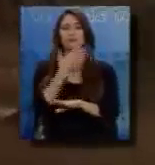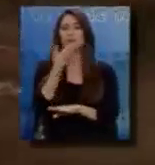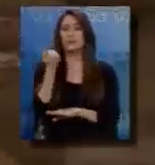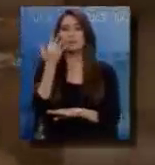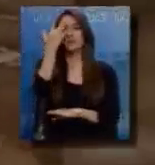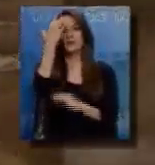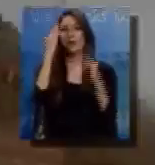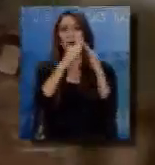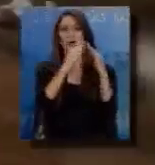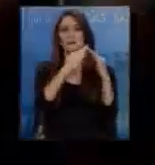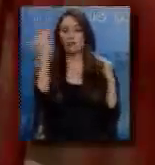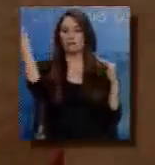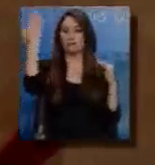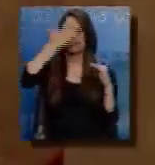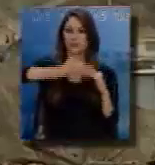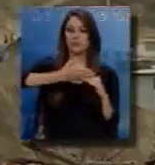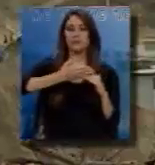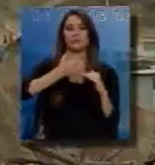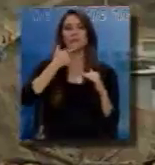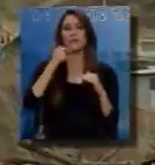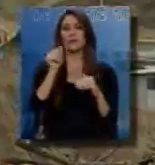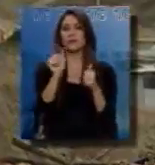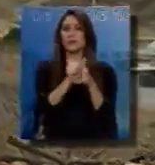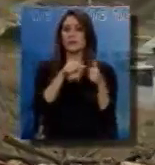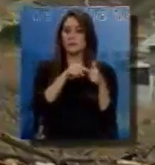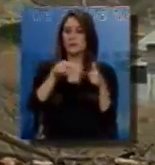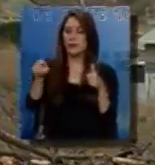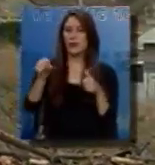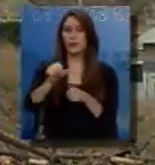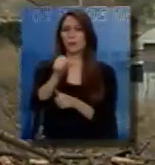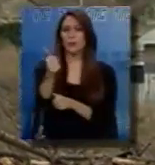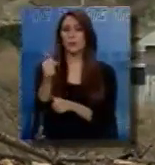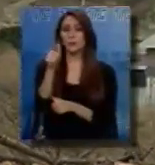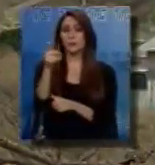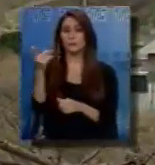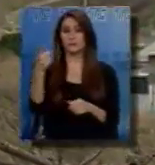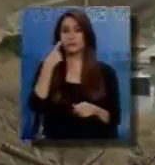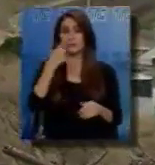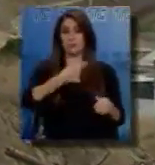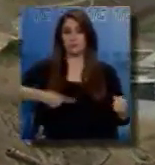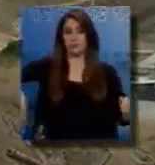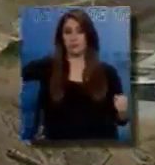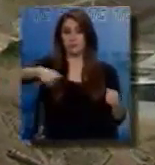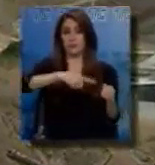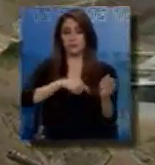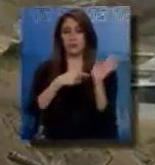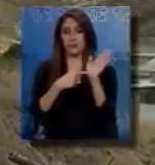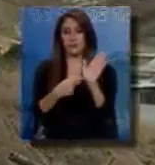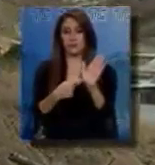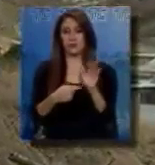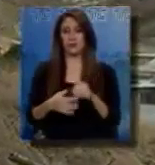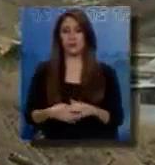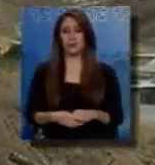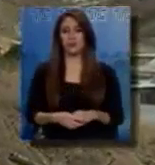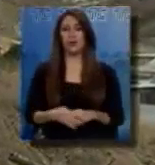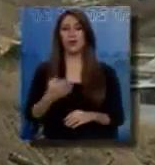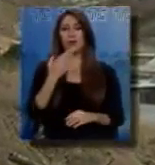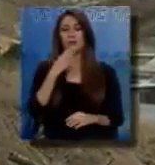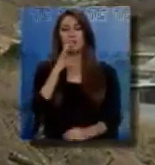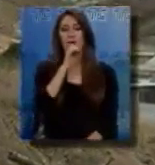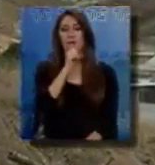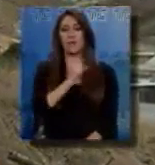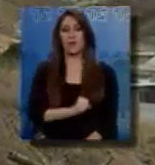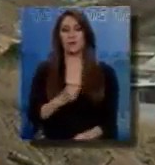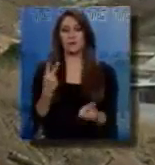esta misma zona donde perdieron la vida 2 personas. El estado de su tronco demuestra la vetustez y